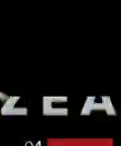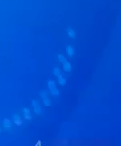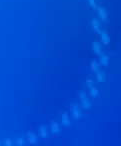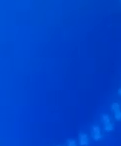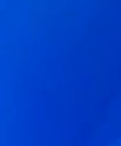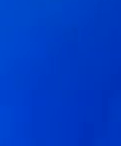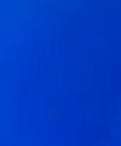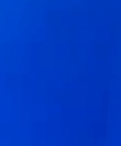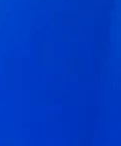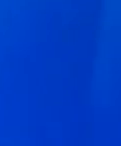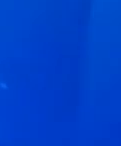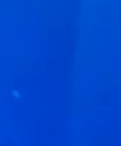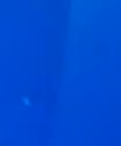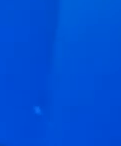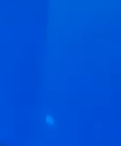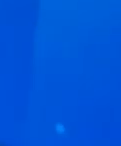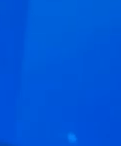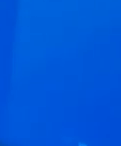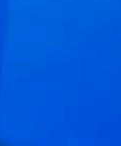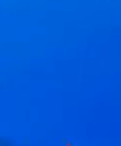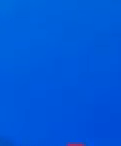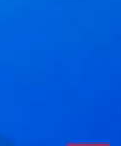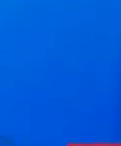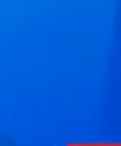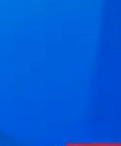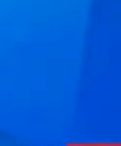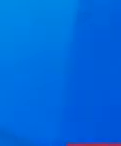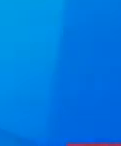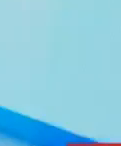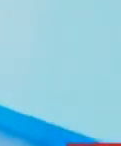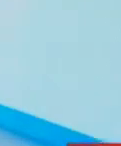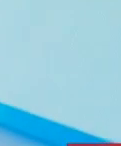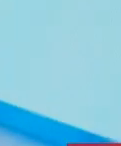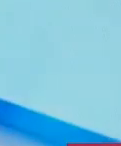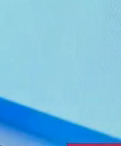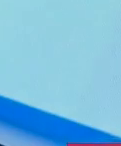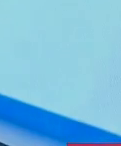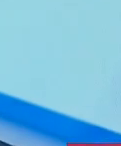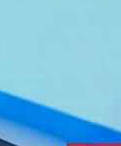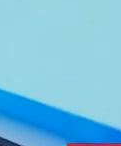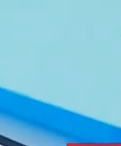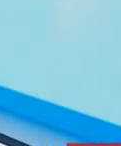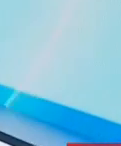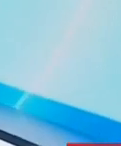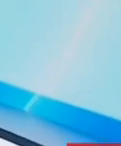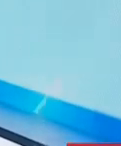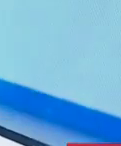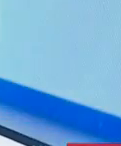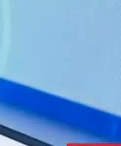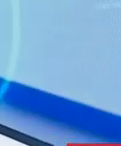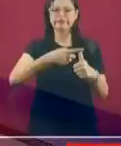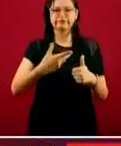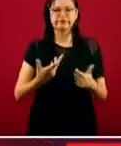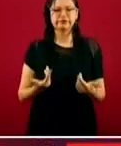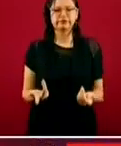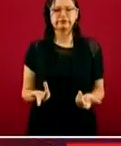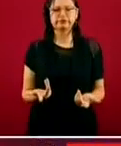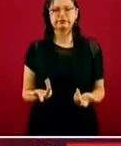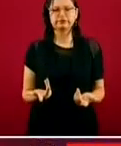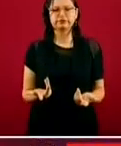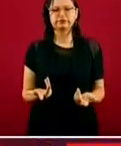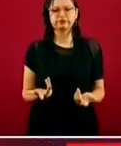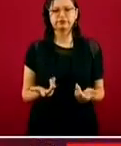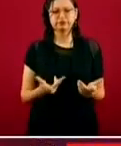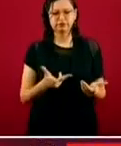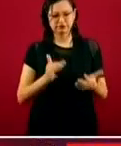Mientras tanto, el presidente López Obrador dice que la oposición lo abruma, luego de asegurar que la sociedad mexicana está feliz con su administración, pese a la